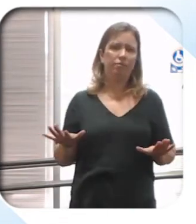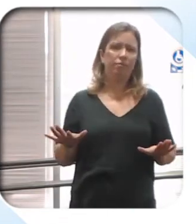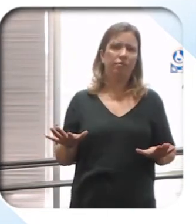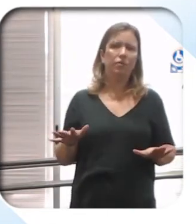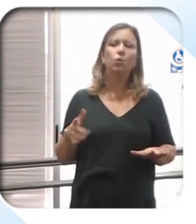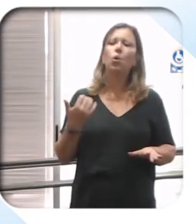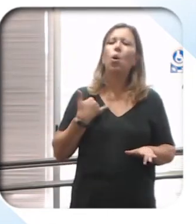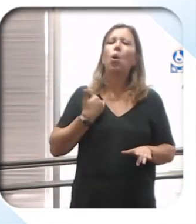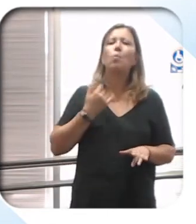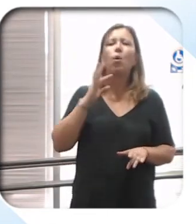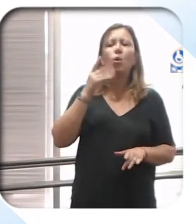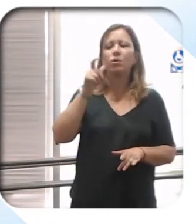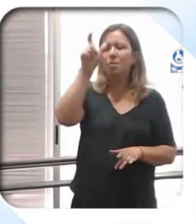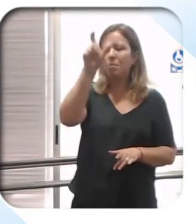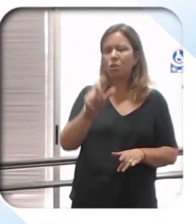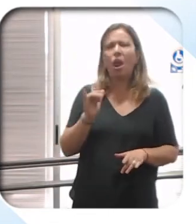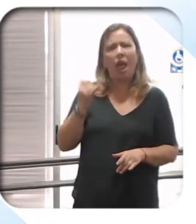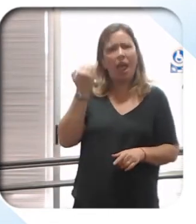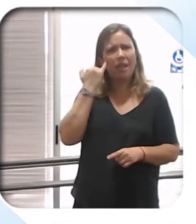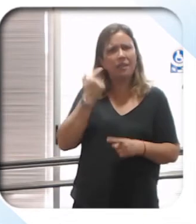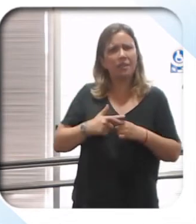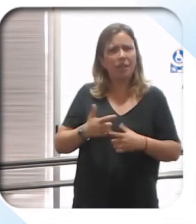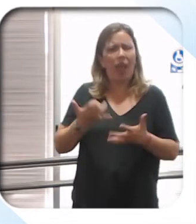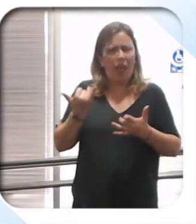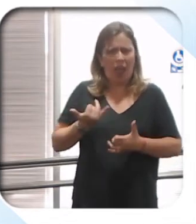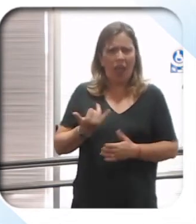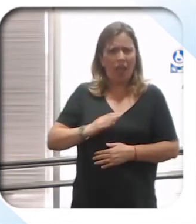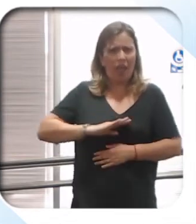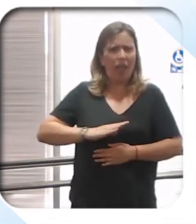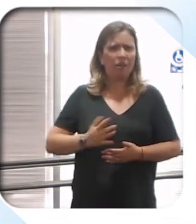los reconocemos como seres sexuales,